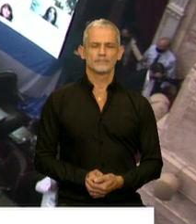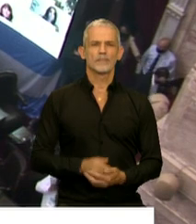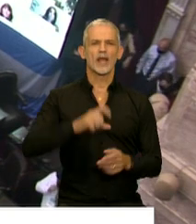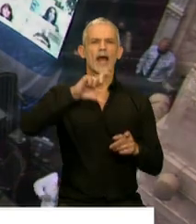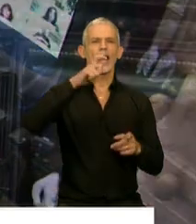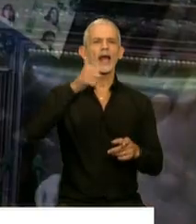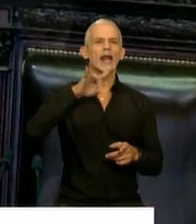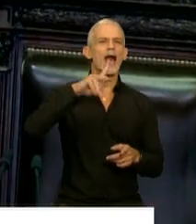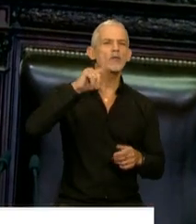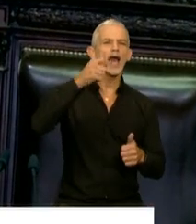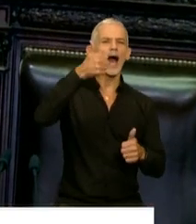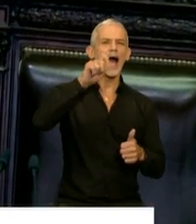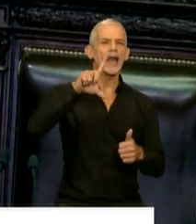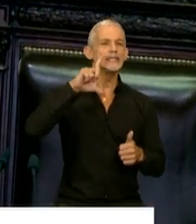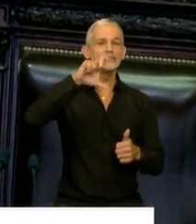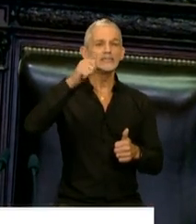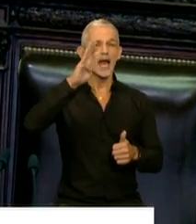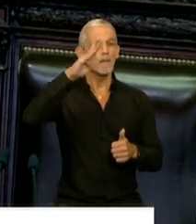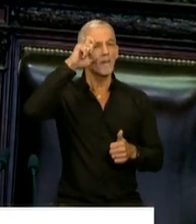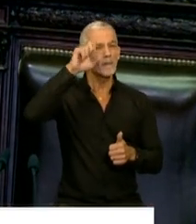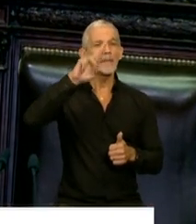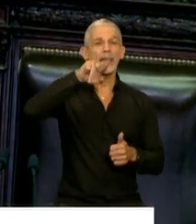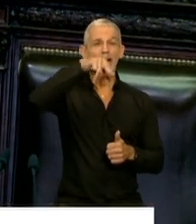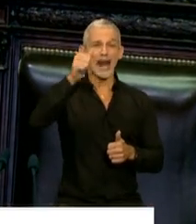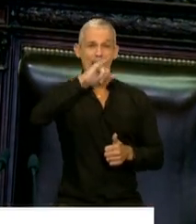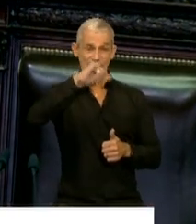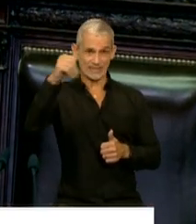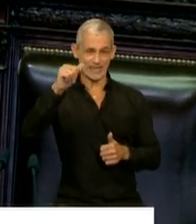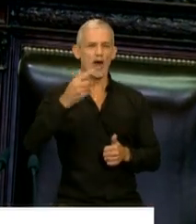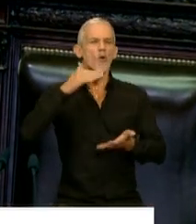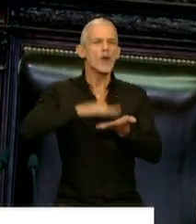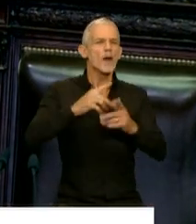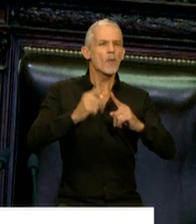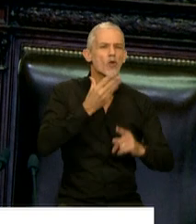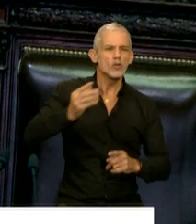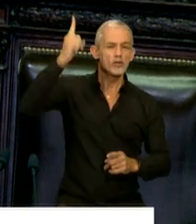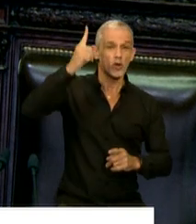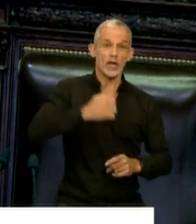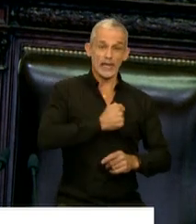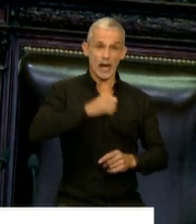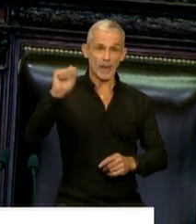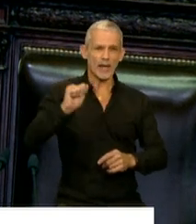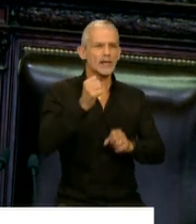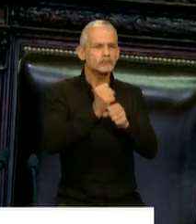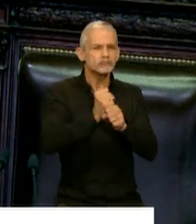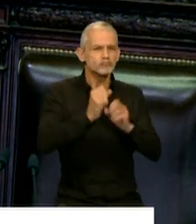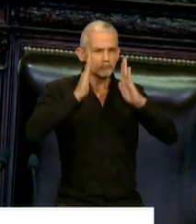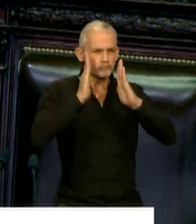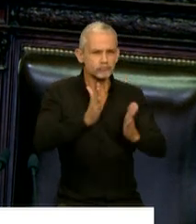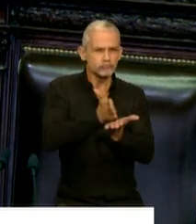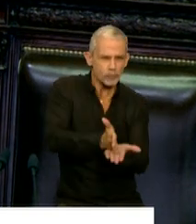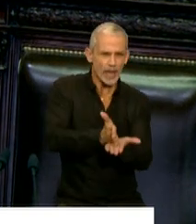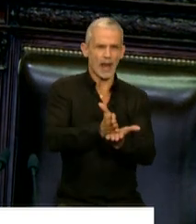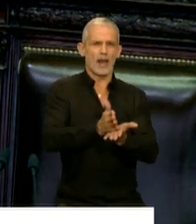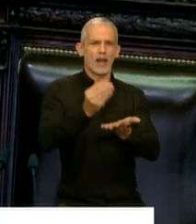Claudia Alicia Bernaza, juráis por Dios y la patria desempeñar fielmente el cargo